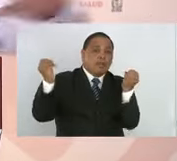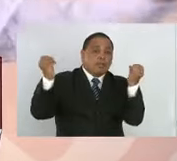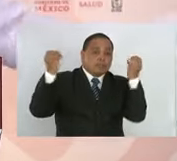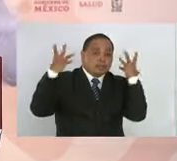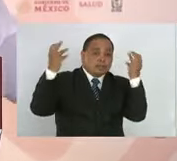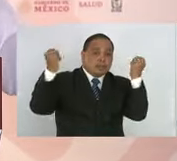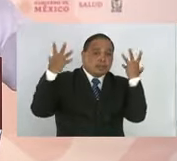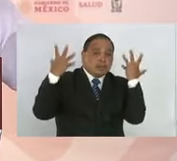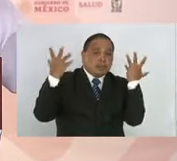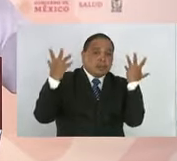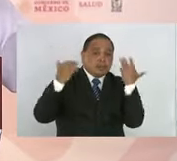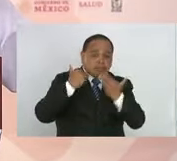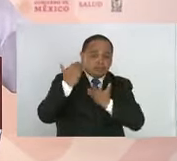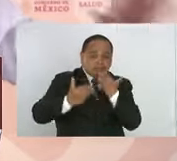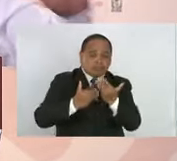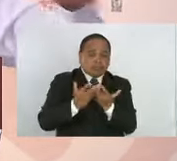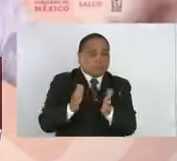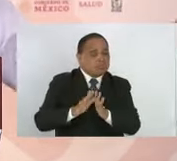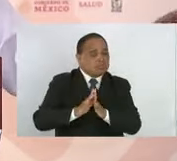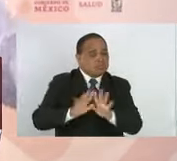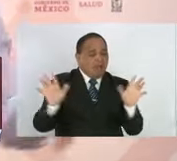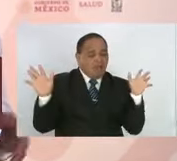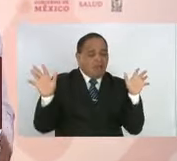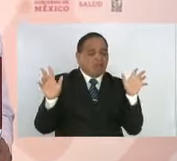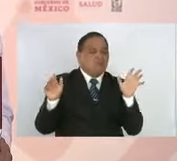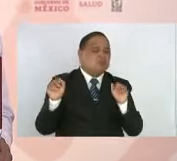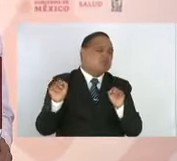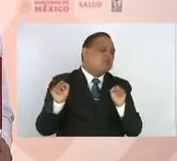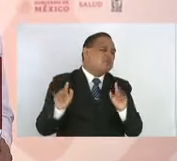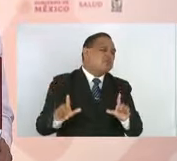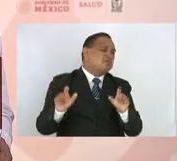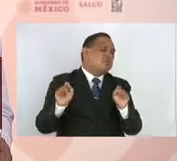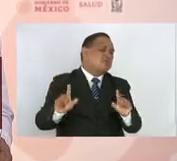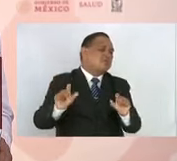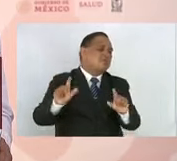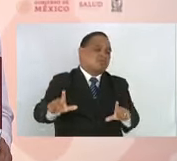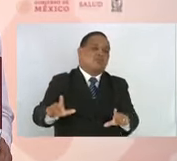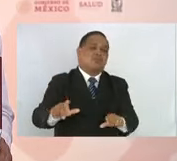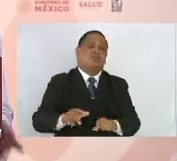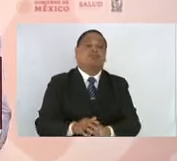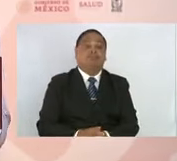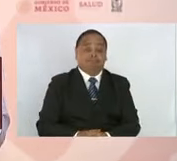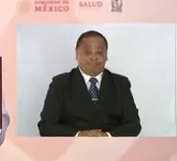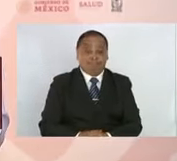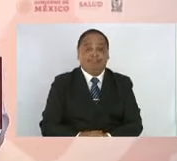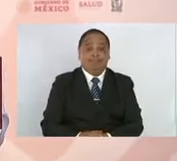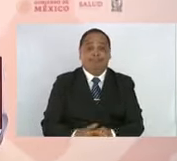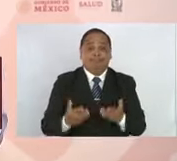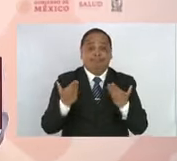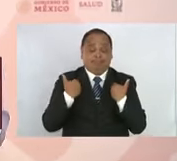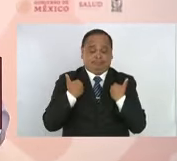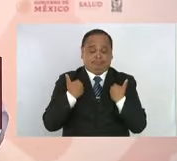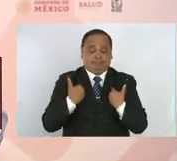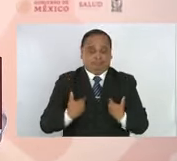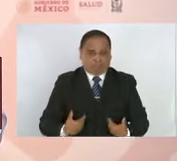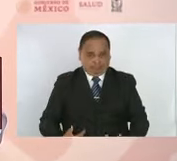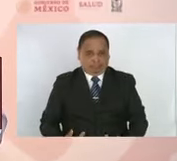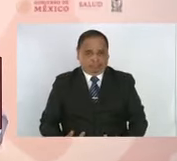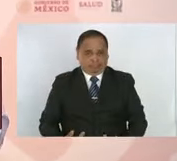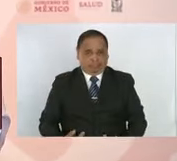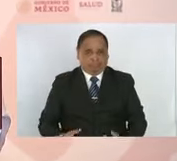y ya vuelve a lo mismo. Yo ofrezco